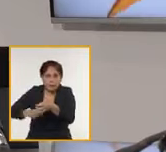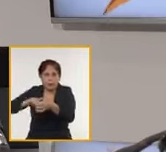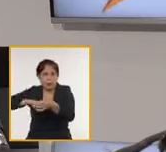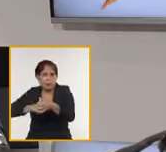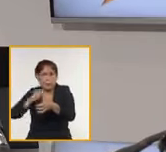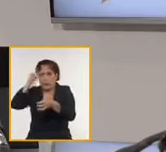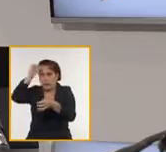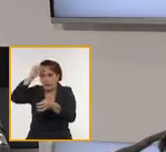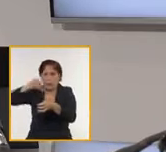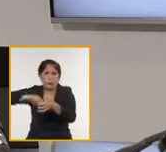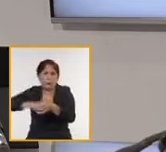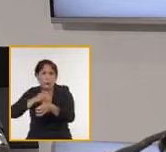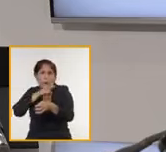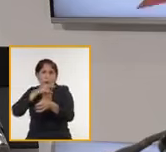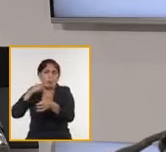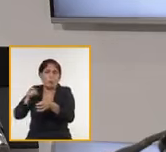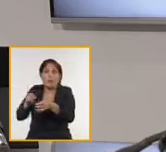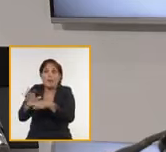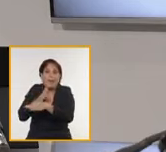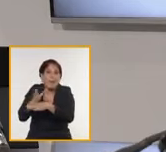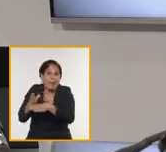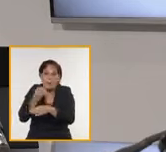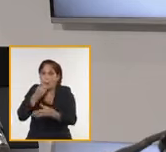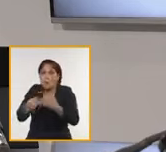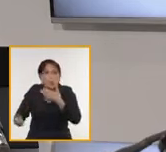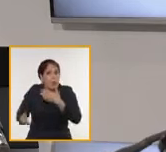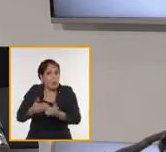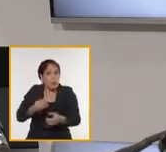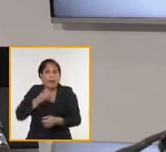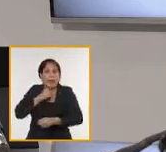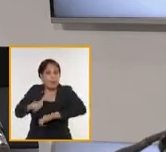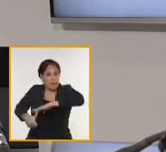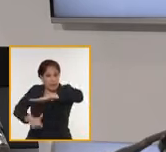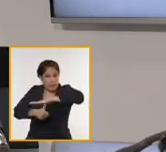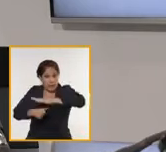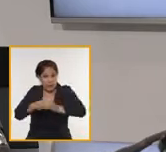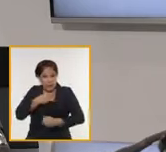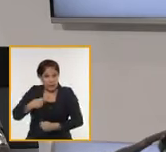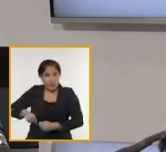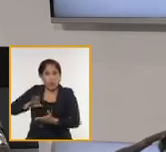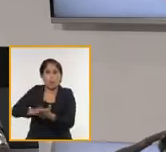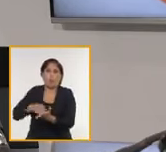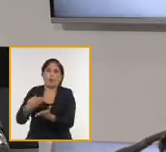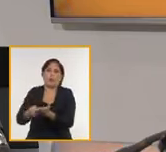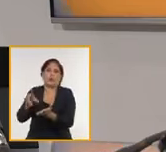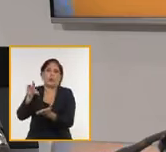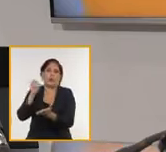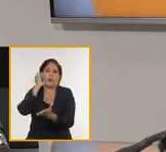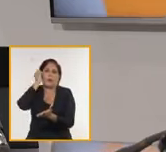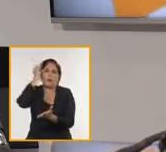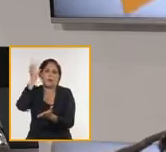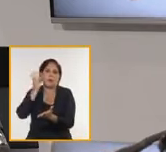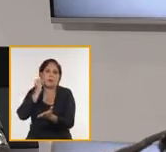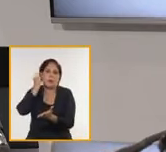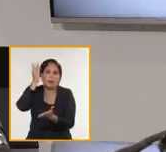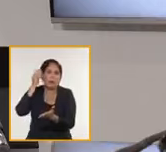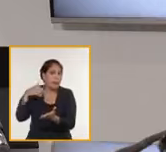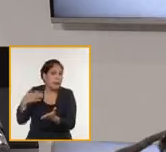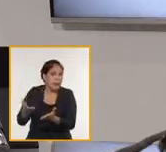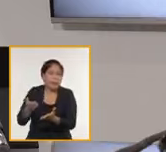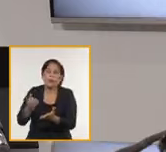que el presidente chino ha hecho la propuesta de una nueva iniciativa, la iniciativa de